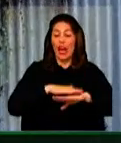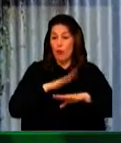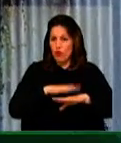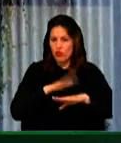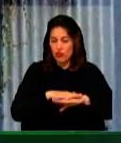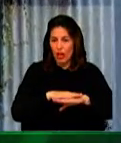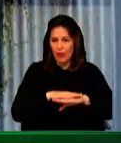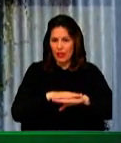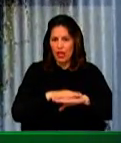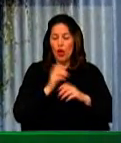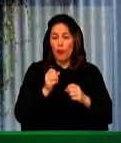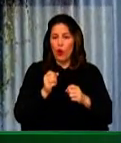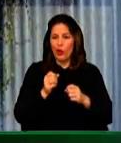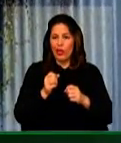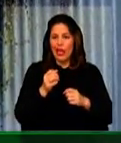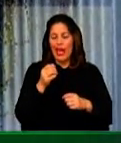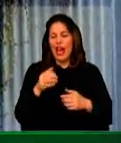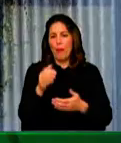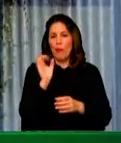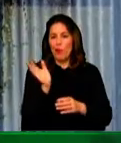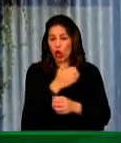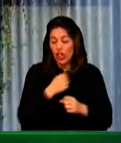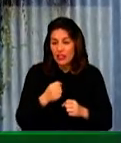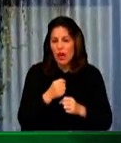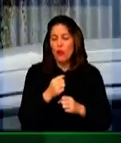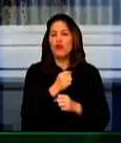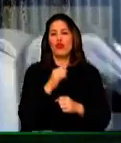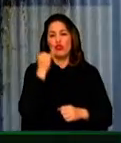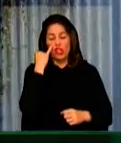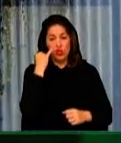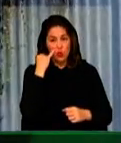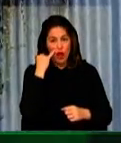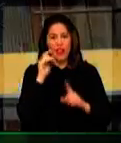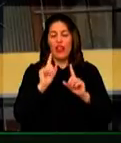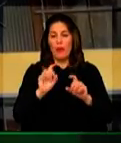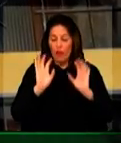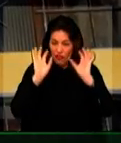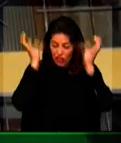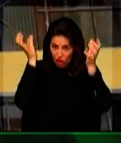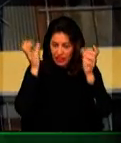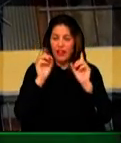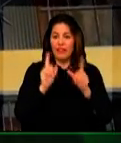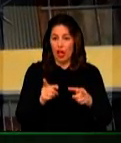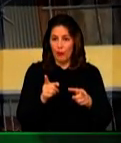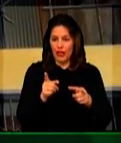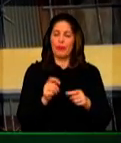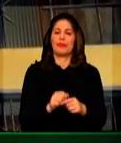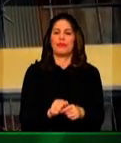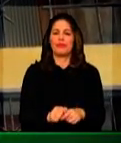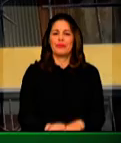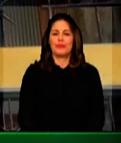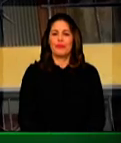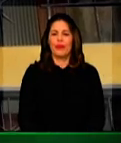de contribución a la explotación sexual, un delito de abuso sexual agravado y un delito de violencia agravado en régimen de reiteración